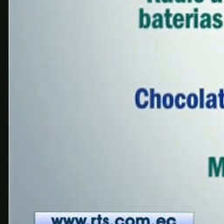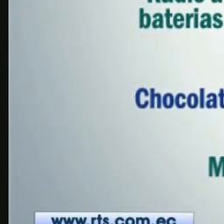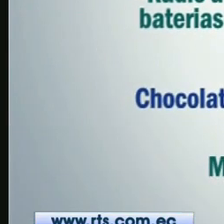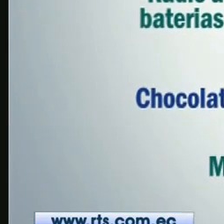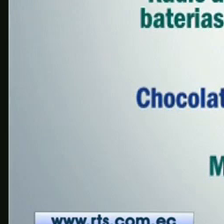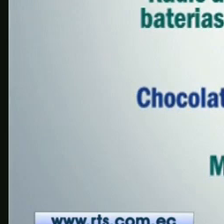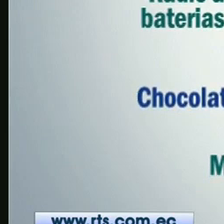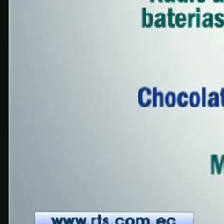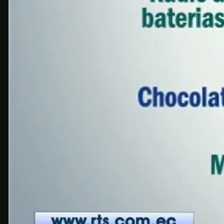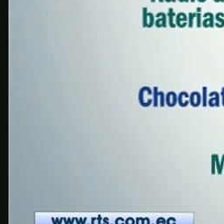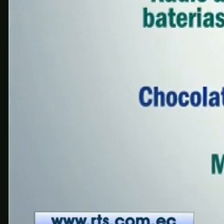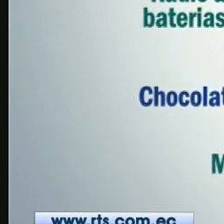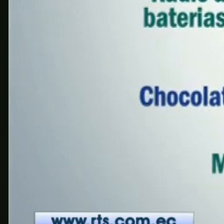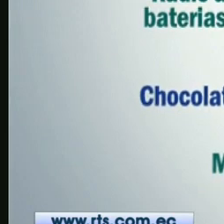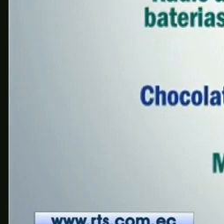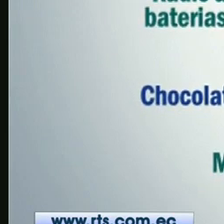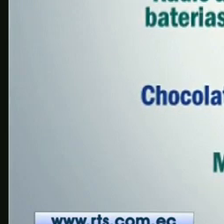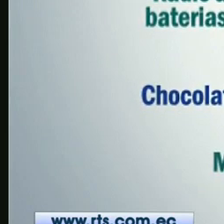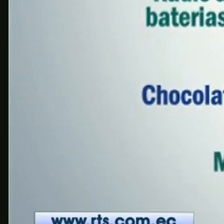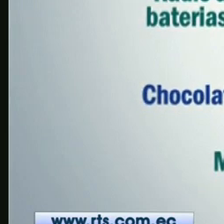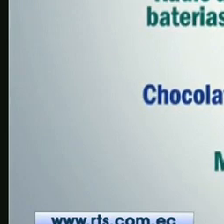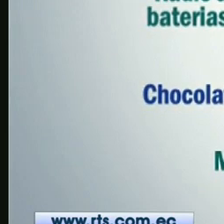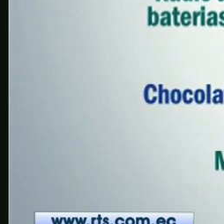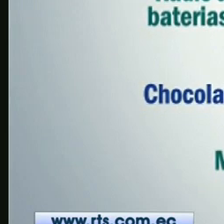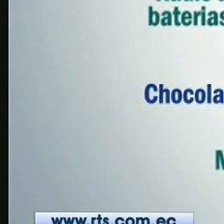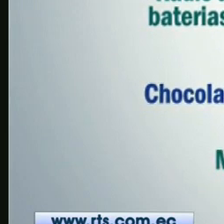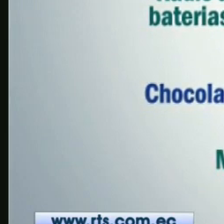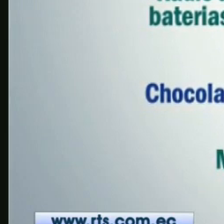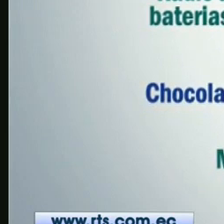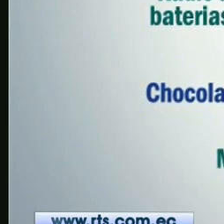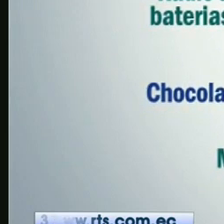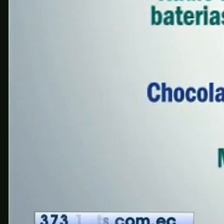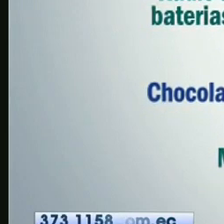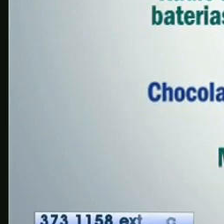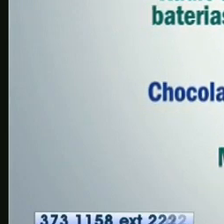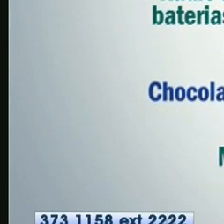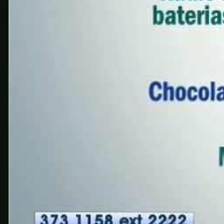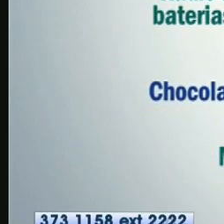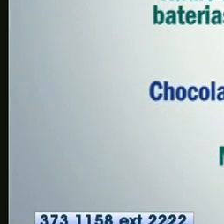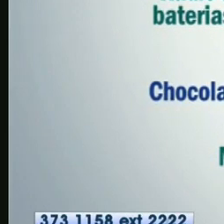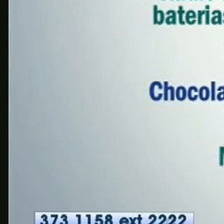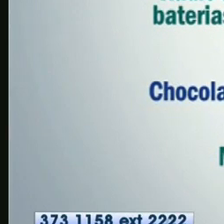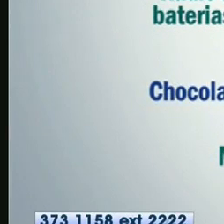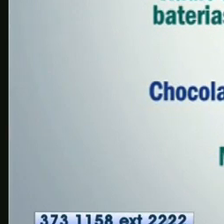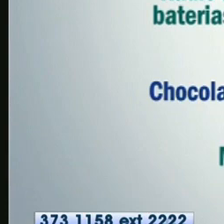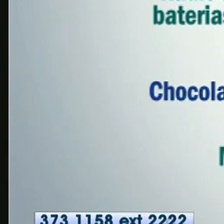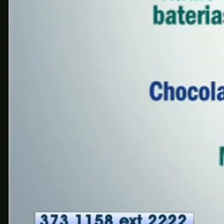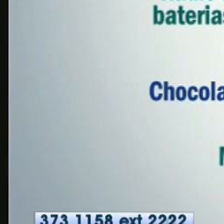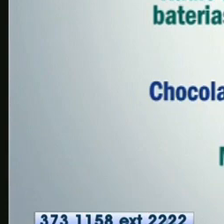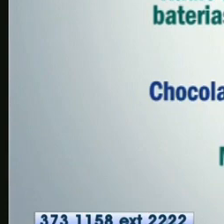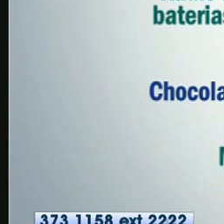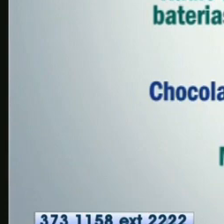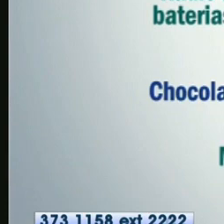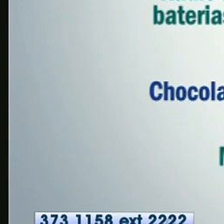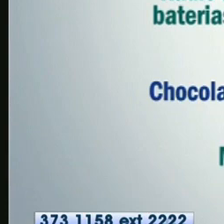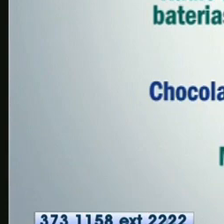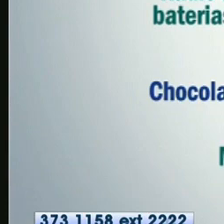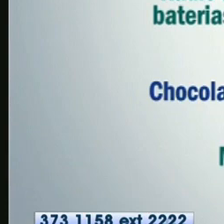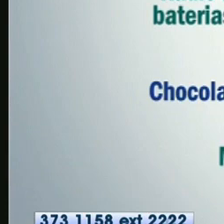de primeros auxilios, velas y fósforos, agua embotellada, gel antibacterial y barras de